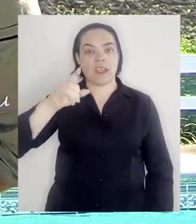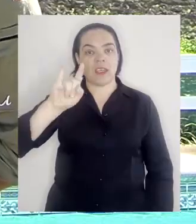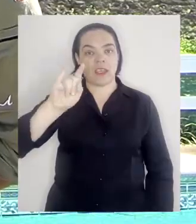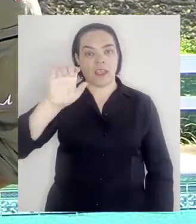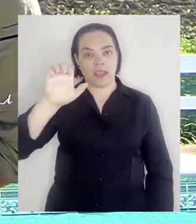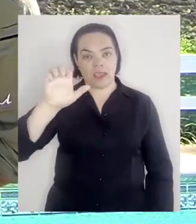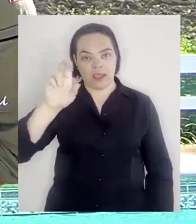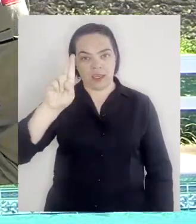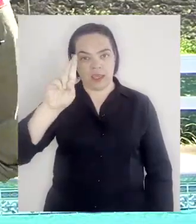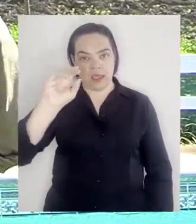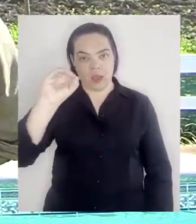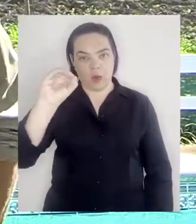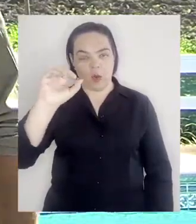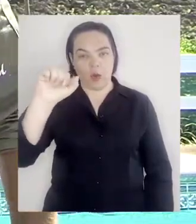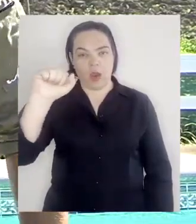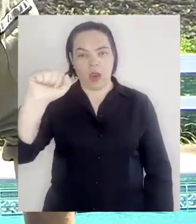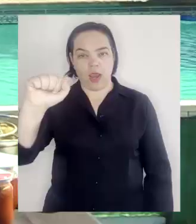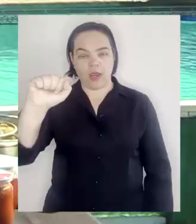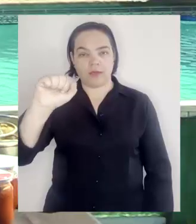gran hombre, don Ricardo.